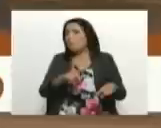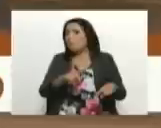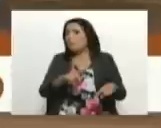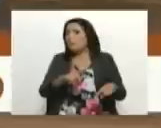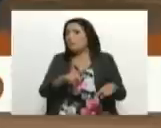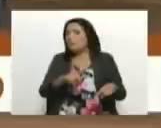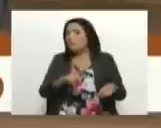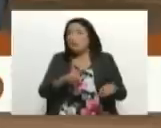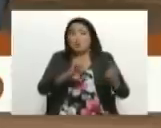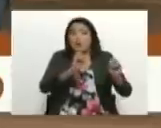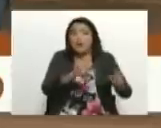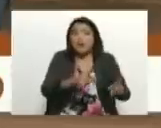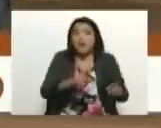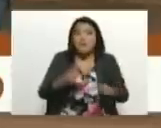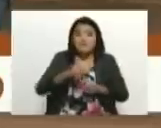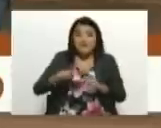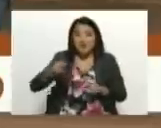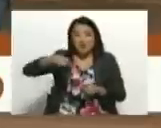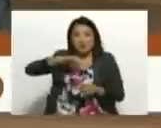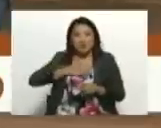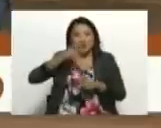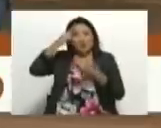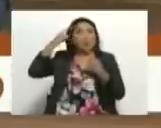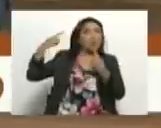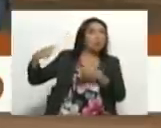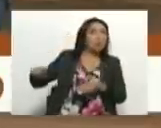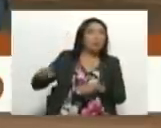los locos ni las locas.